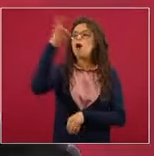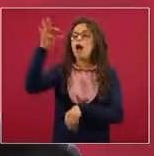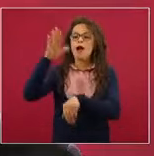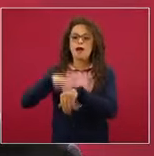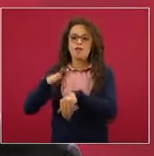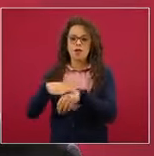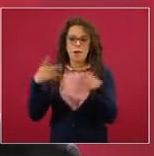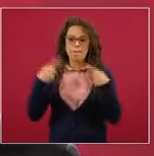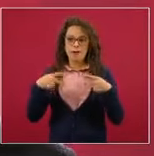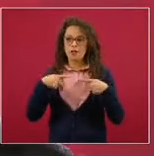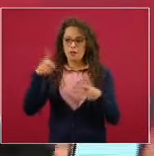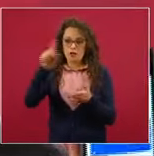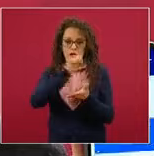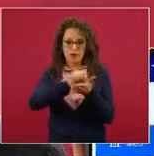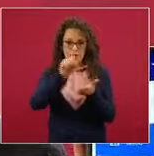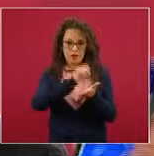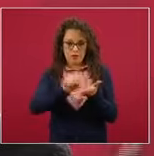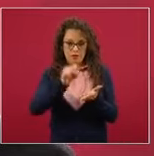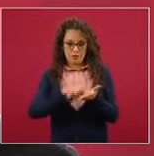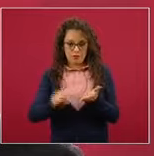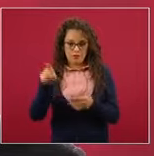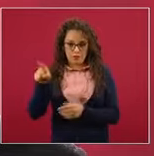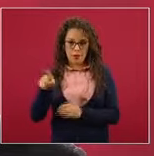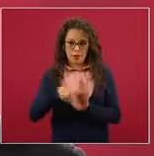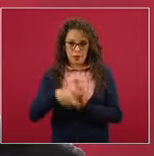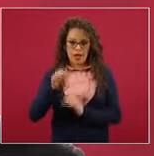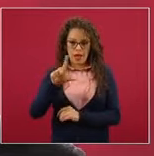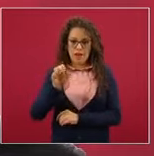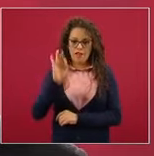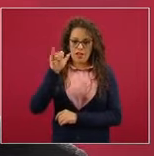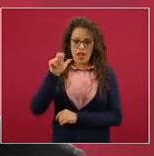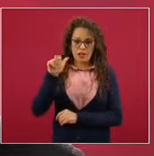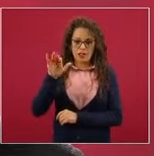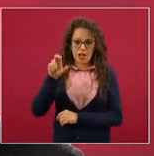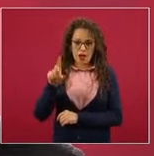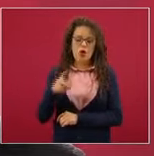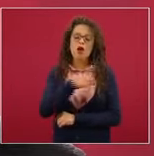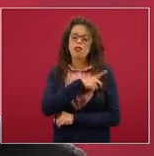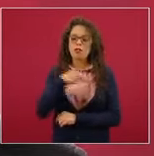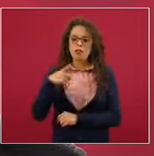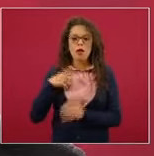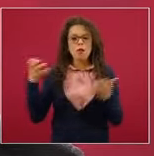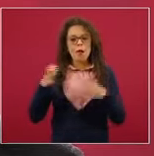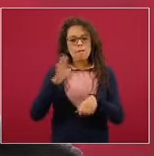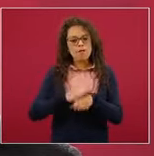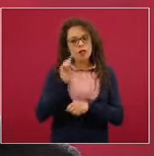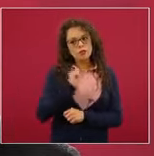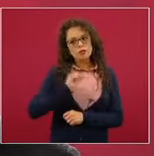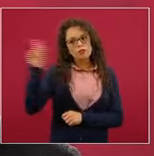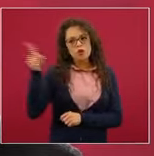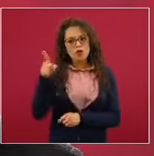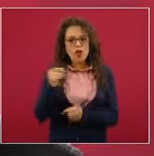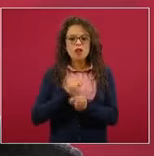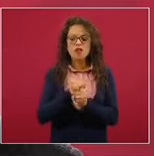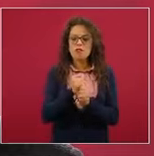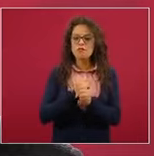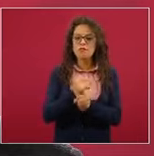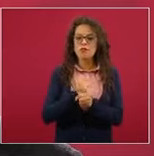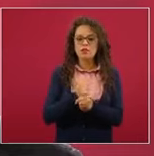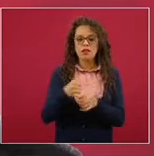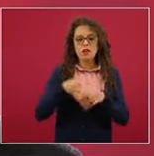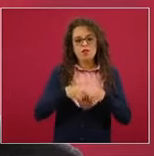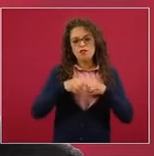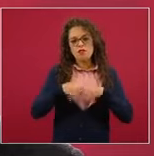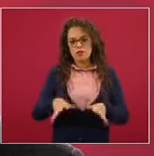Financiero que vale la pena que haga un trabajo periodístico más profesional, que tiene una función social que cumplir,